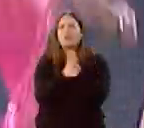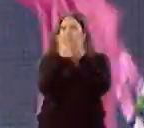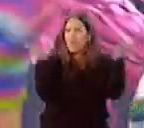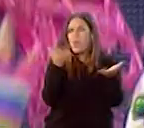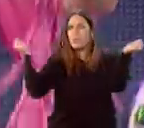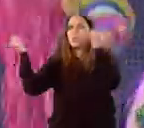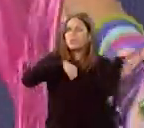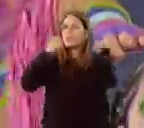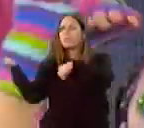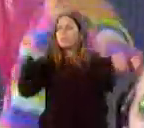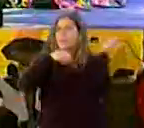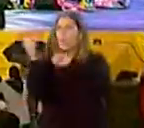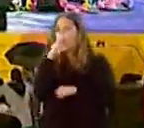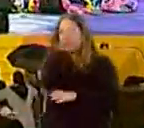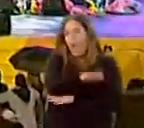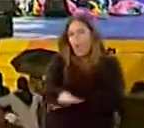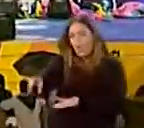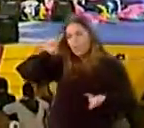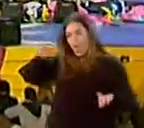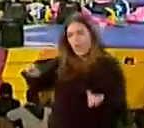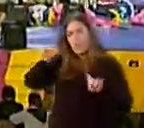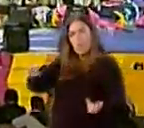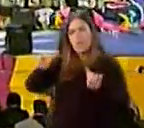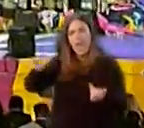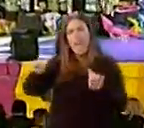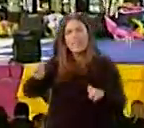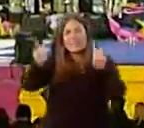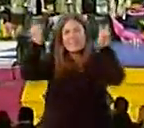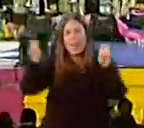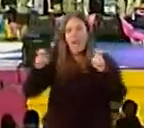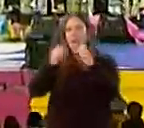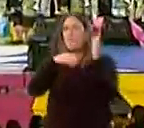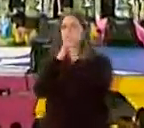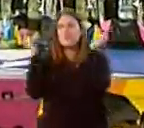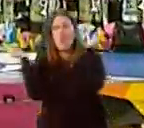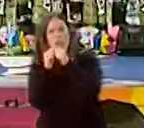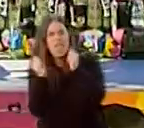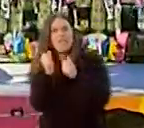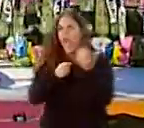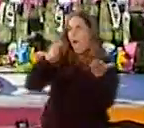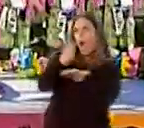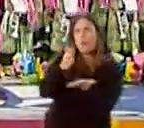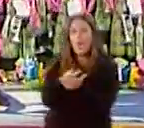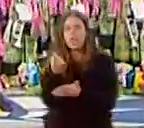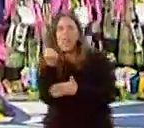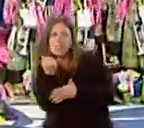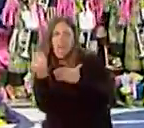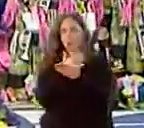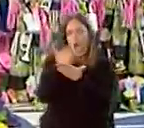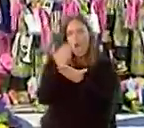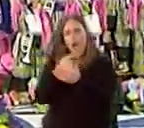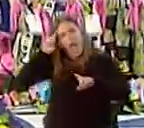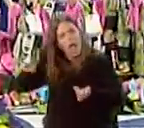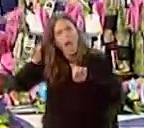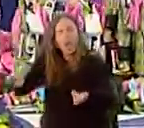cuenta los grillos no se les puede educar con la violencia ya está para estar tirada más que lo que te ganarás